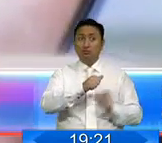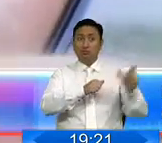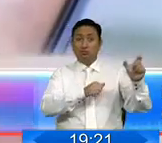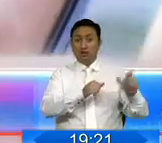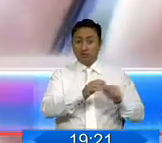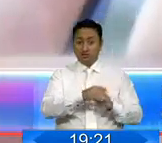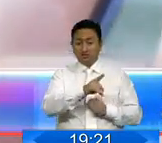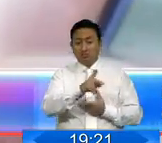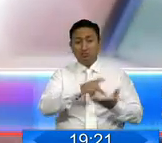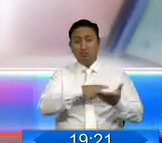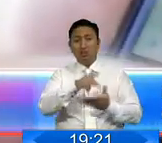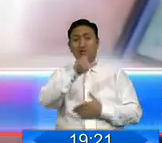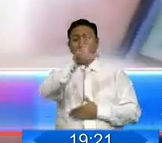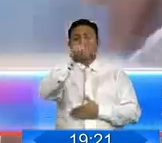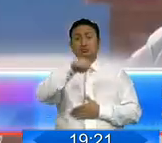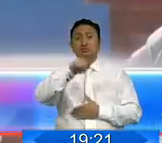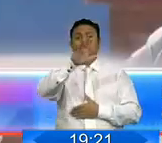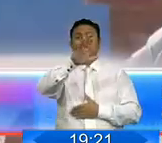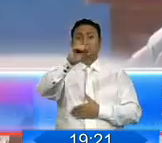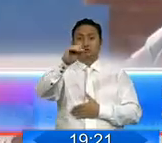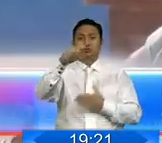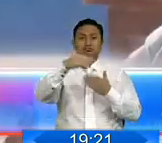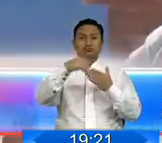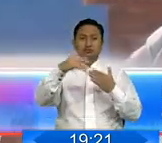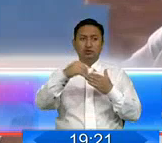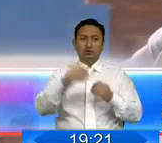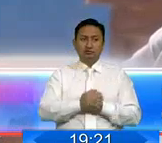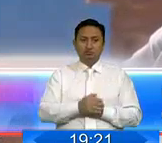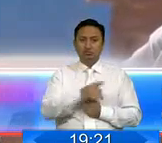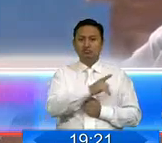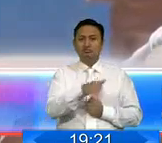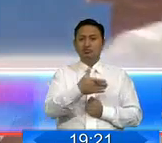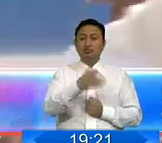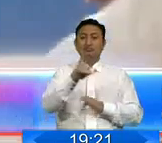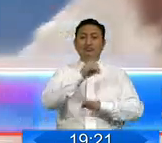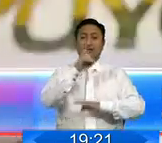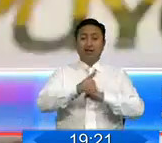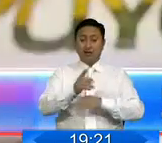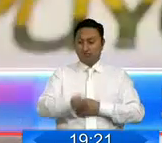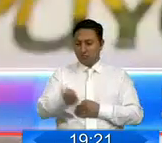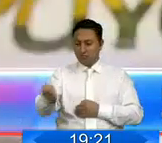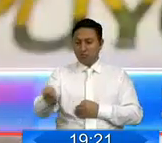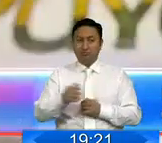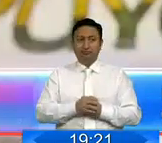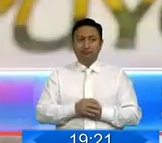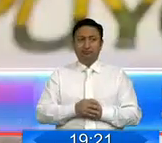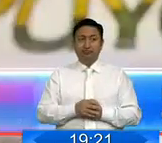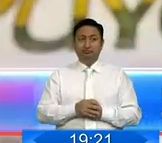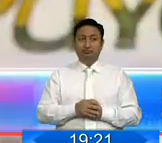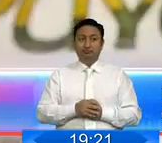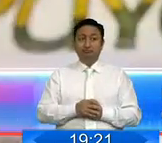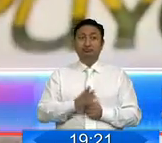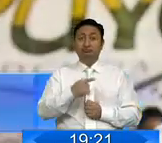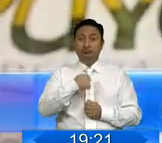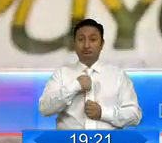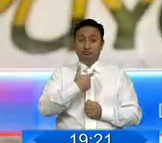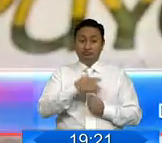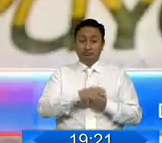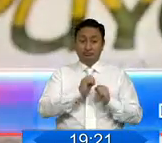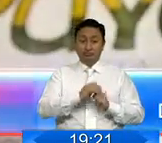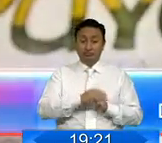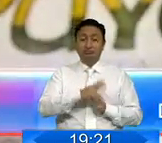pague $3,500 que aparentemente eran para el dirigente indígena. He sido presionado para que se